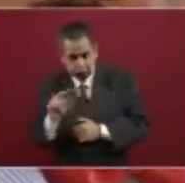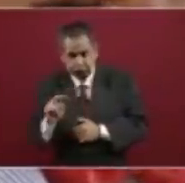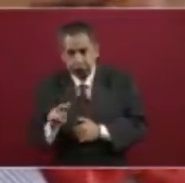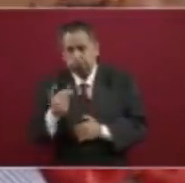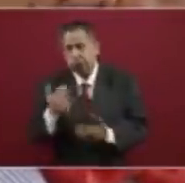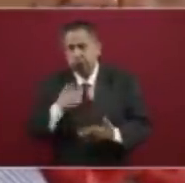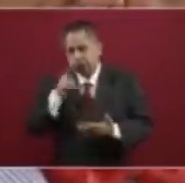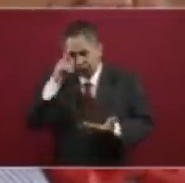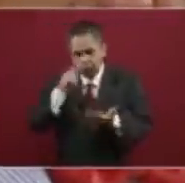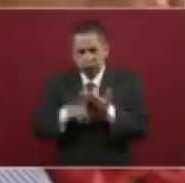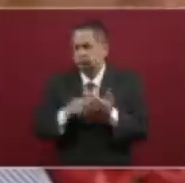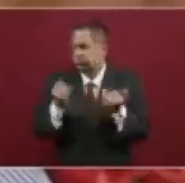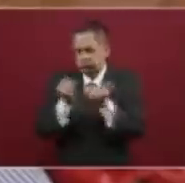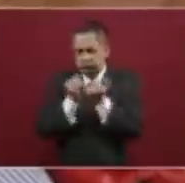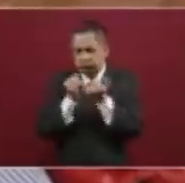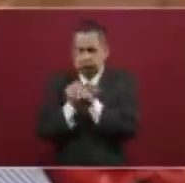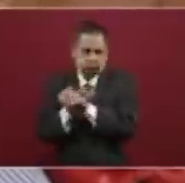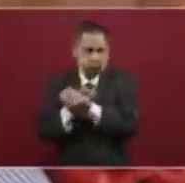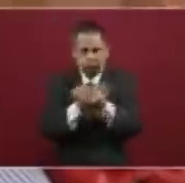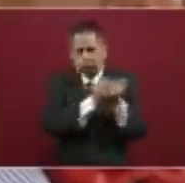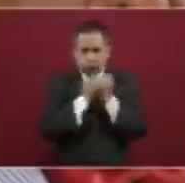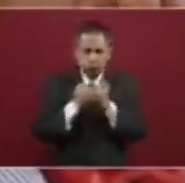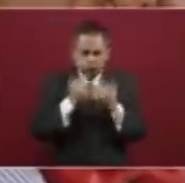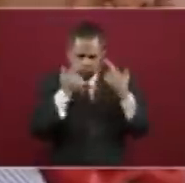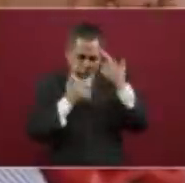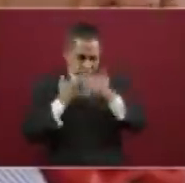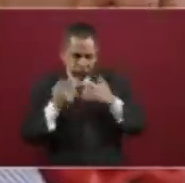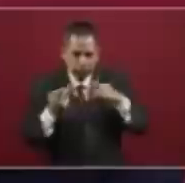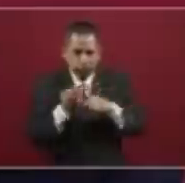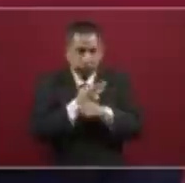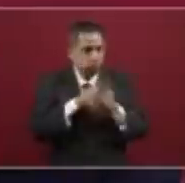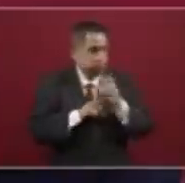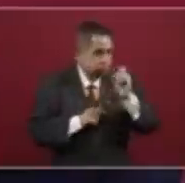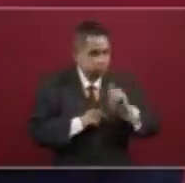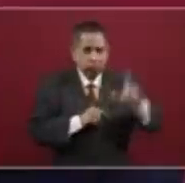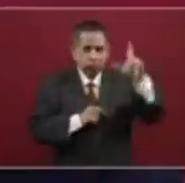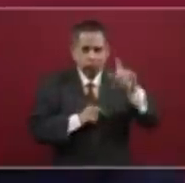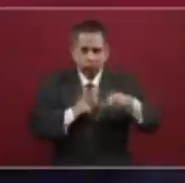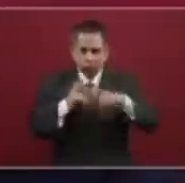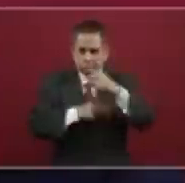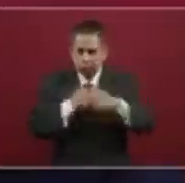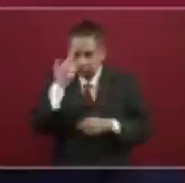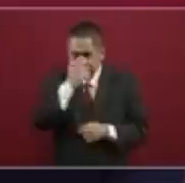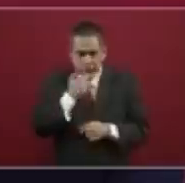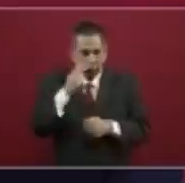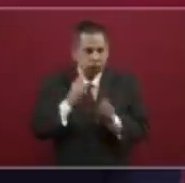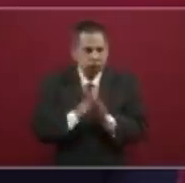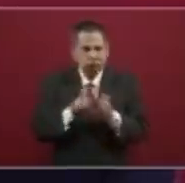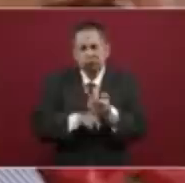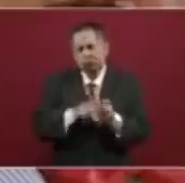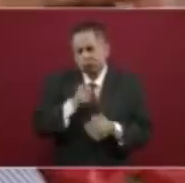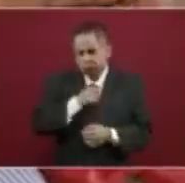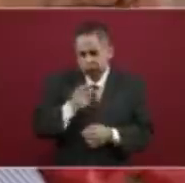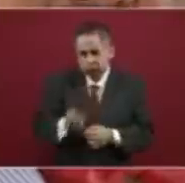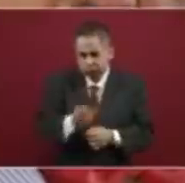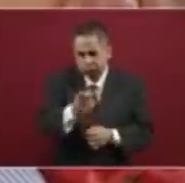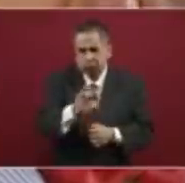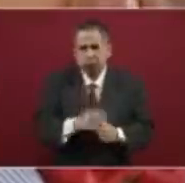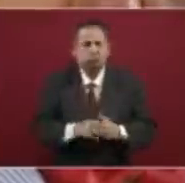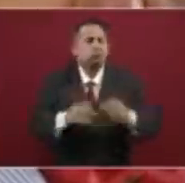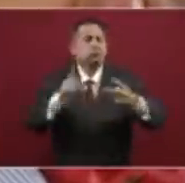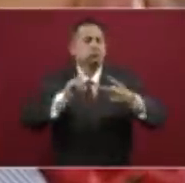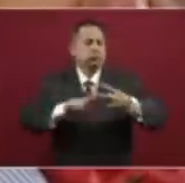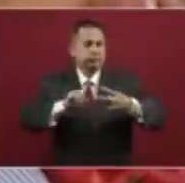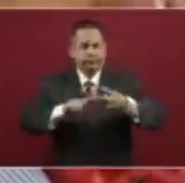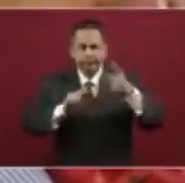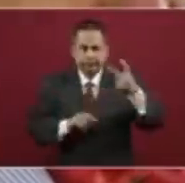pues yo creo que amerita una revisión a los que lo venden altísimo, altísimo. Esa sería una pregunta. La otra